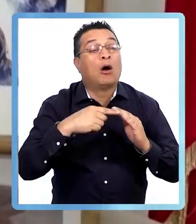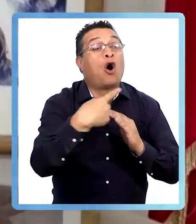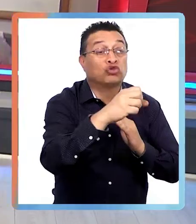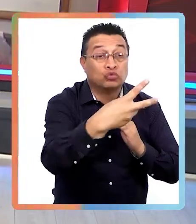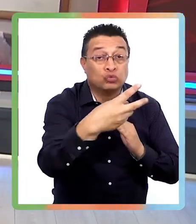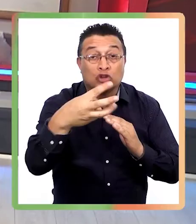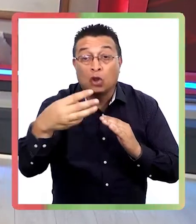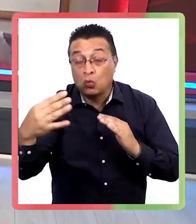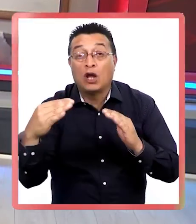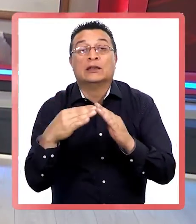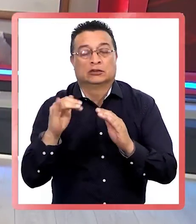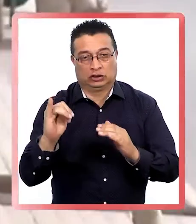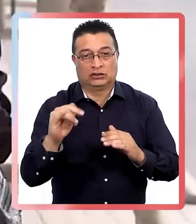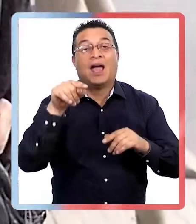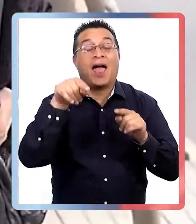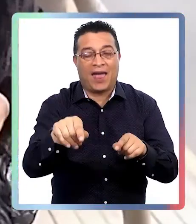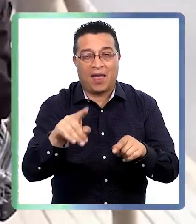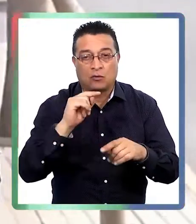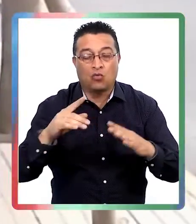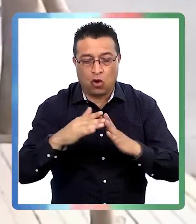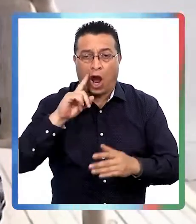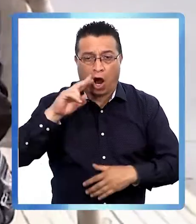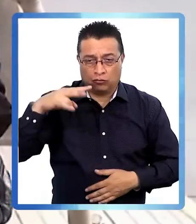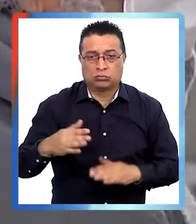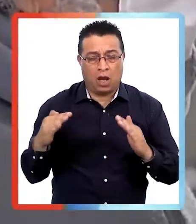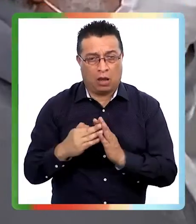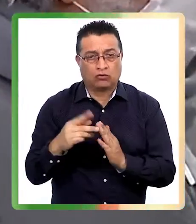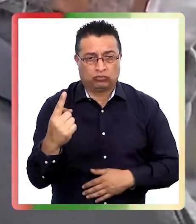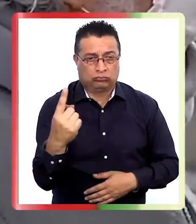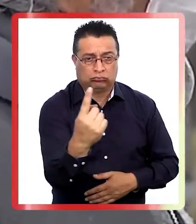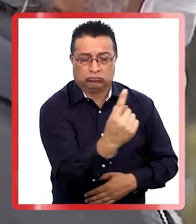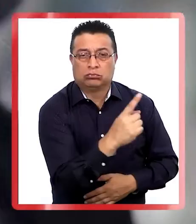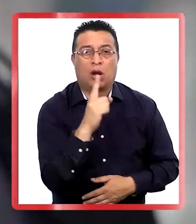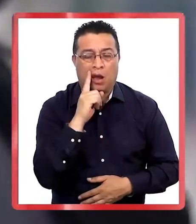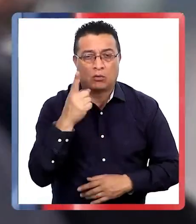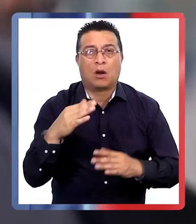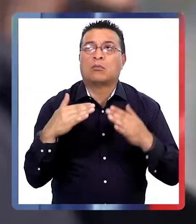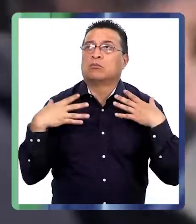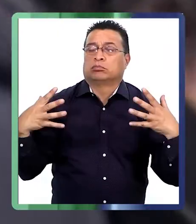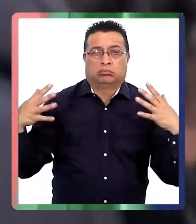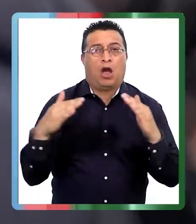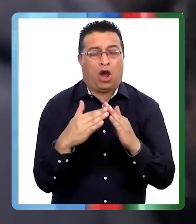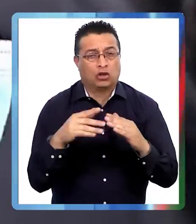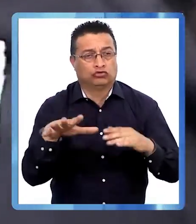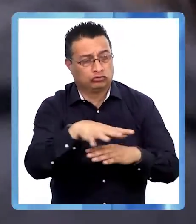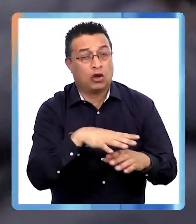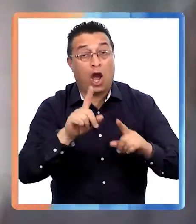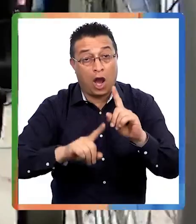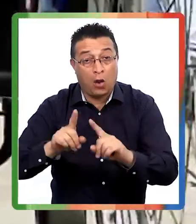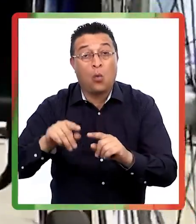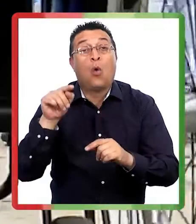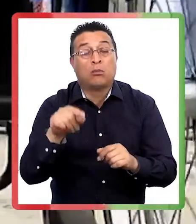muchos adultos mayores que con gran esfuerzo tienen una casa, ¿cierto? Claro. Que no es ninguna mansión ni ninguna cosa del otro